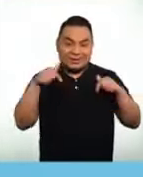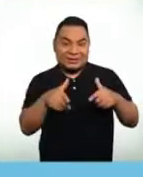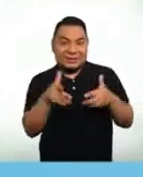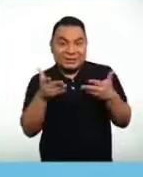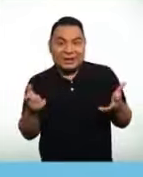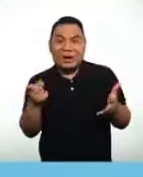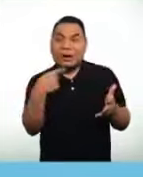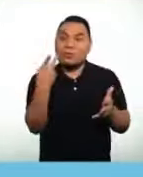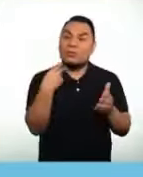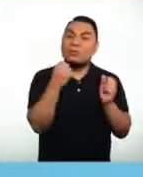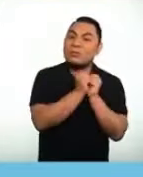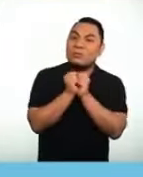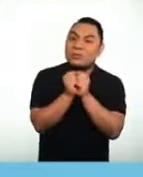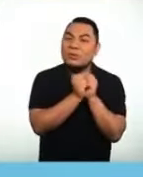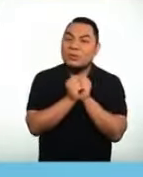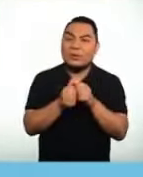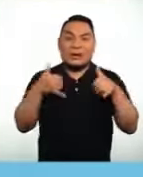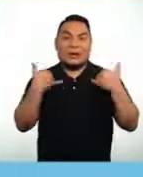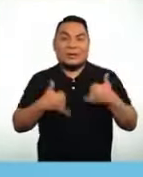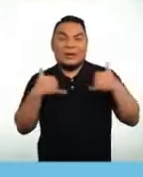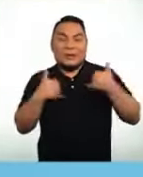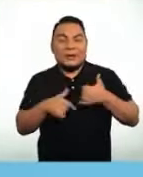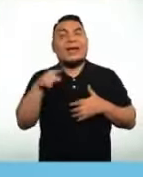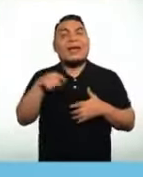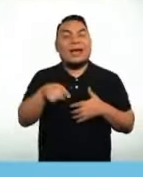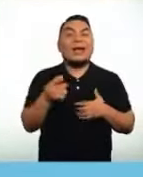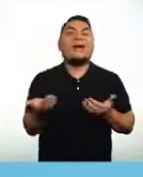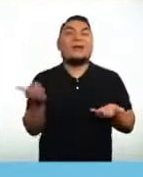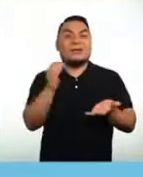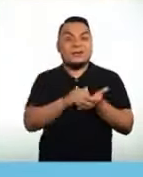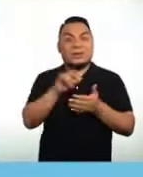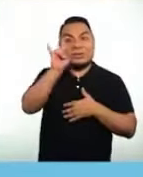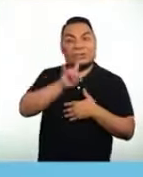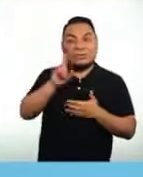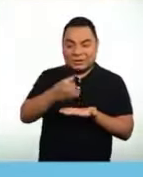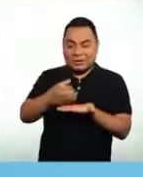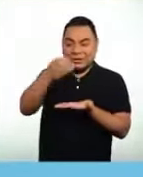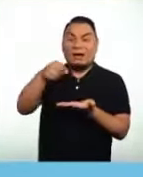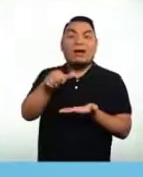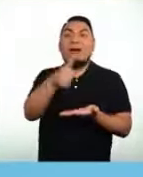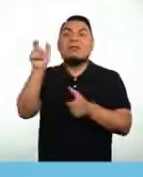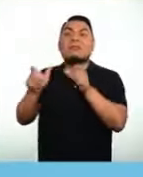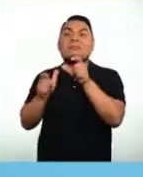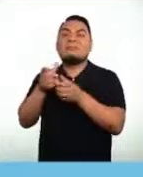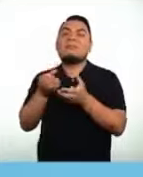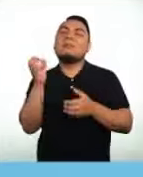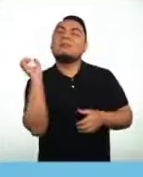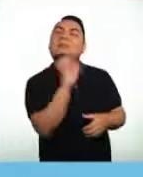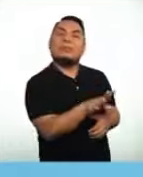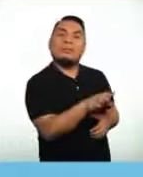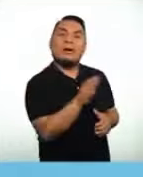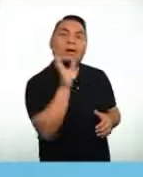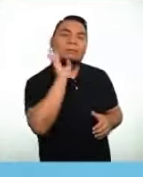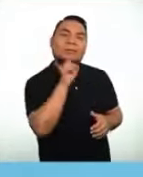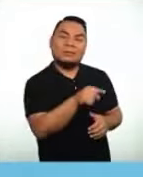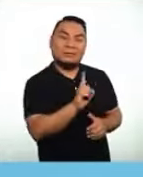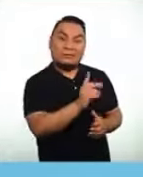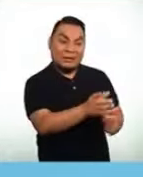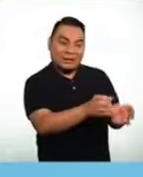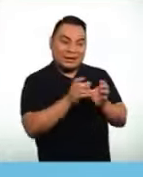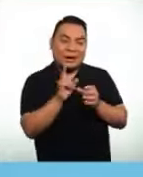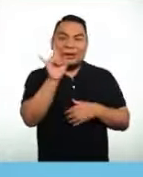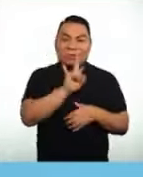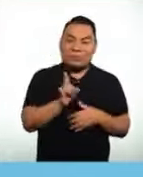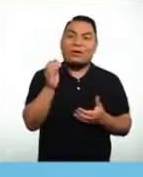donde vivimos. Juntos hemos hecho un juego volviendo a utilizar botellas que otras personas tiran a la